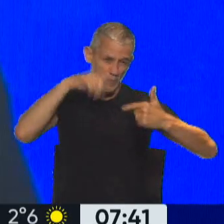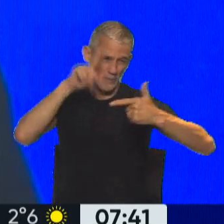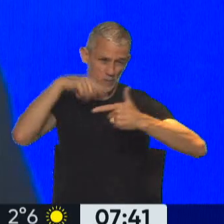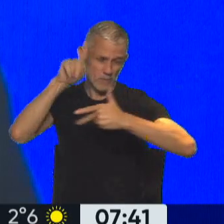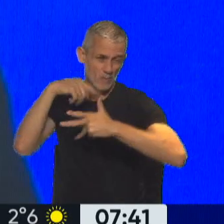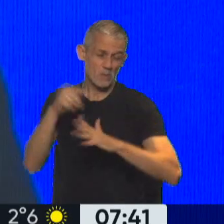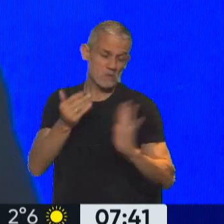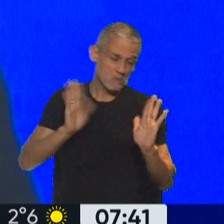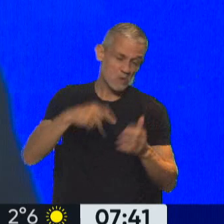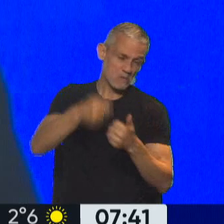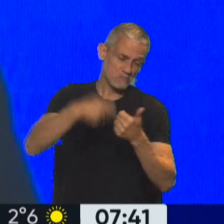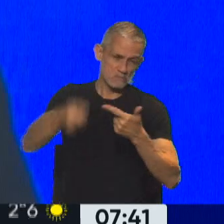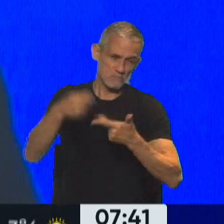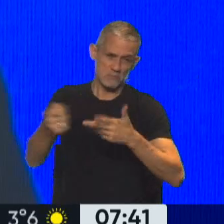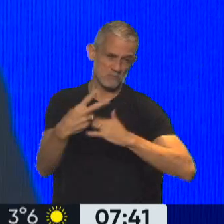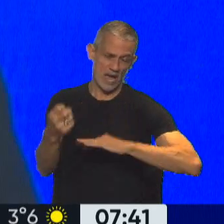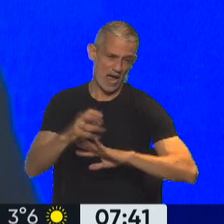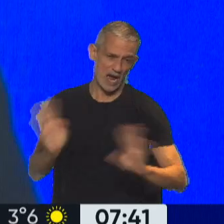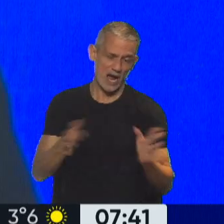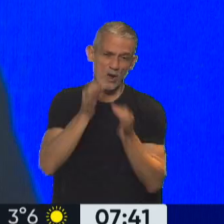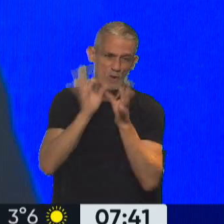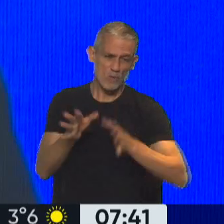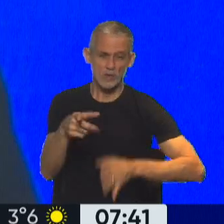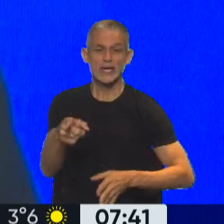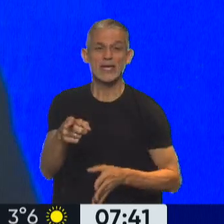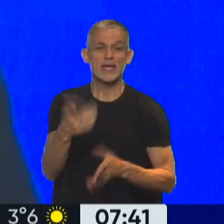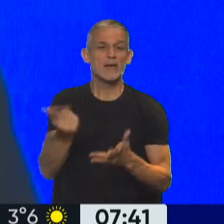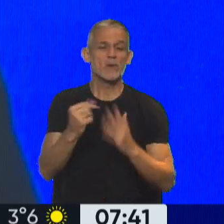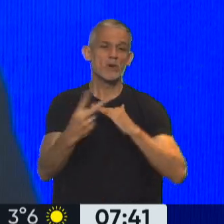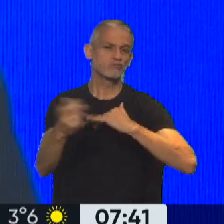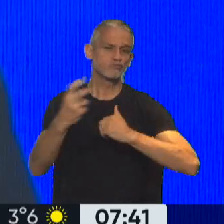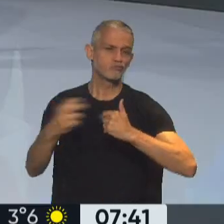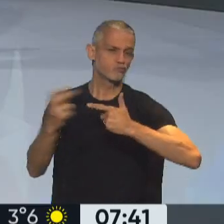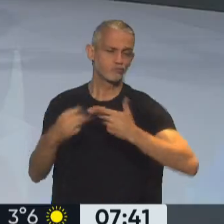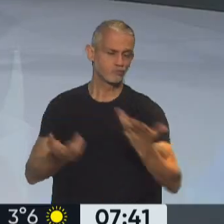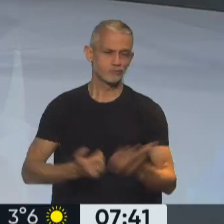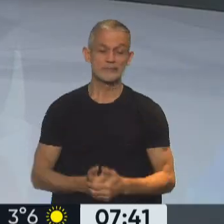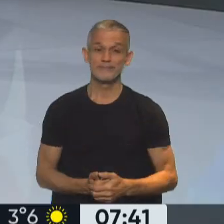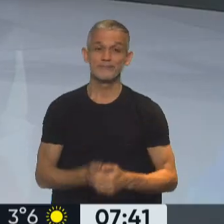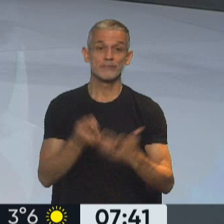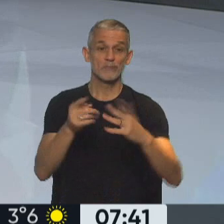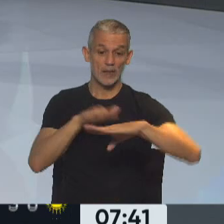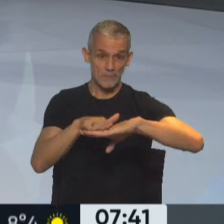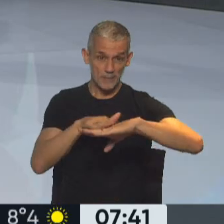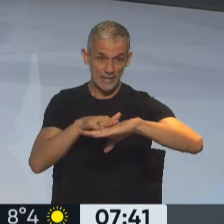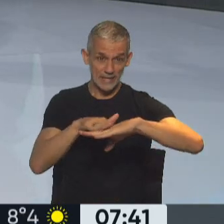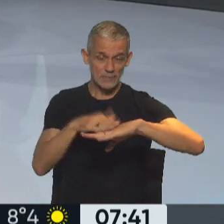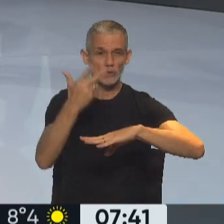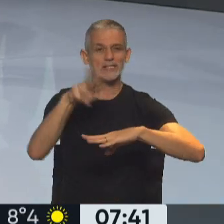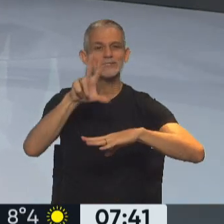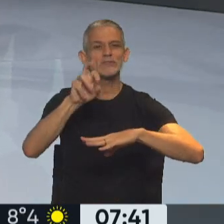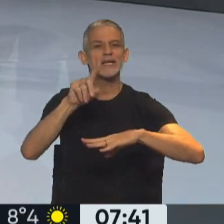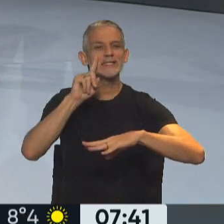de cancelarlo mensualmente a través de retenciones. Y vos fíjate, a partir de este piso